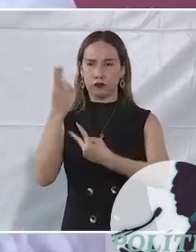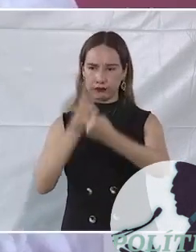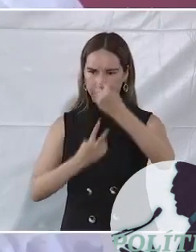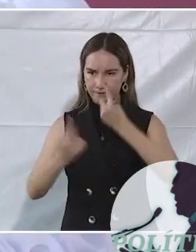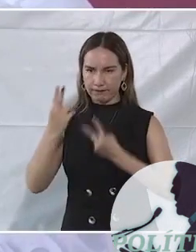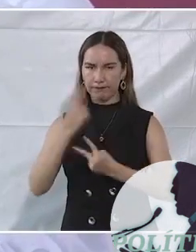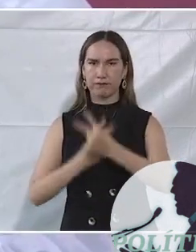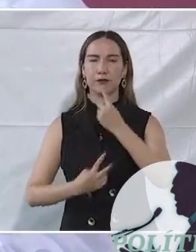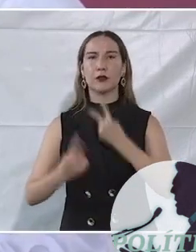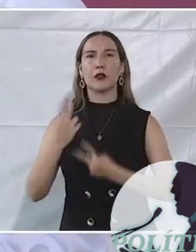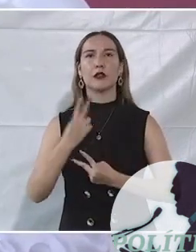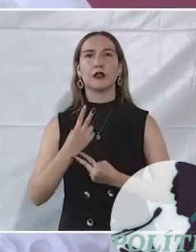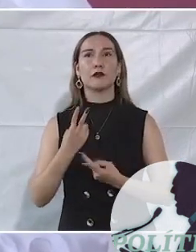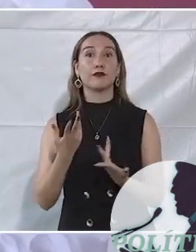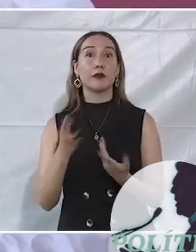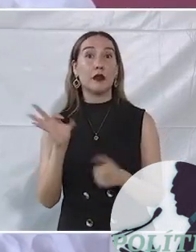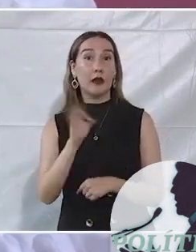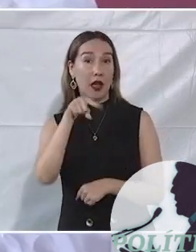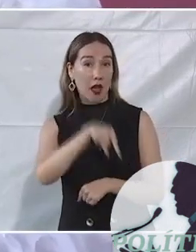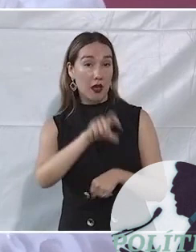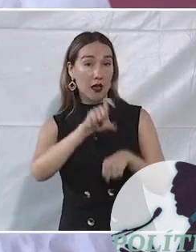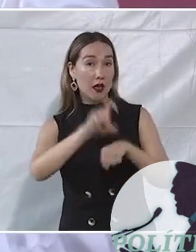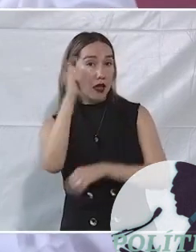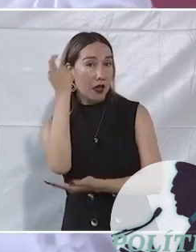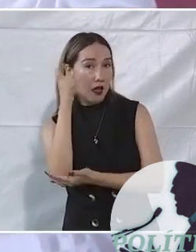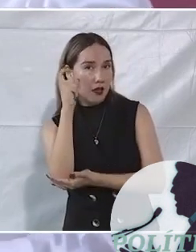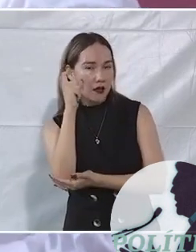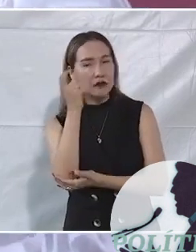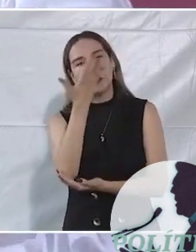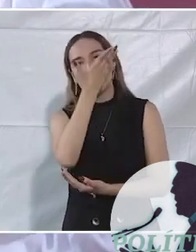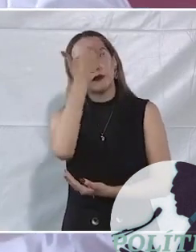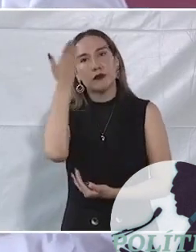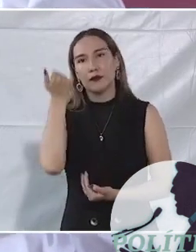regresar. ¿Quién sabe si a Gilitla? Porque tengo que ir